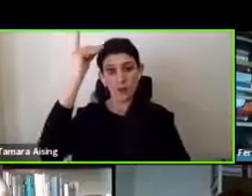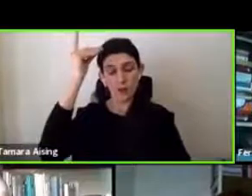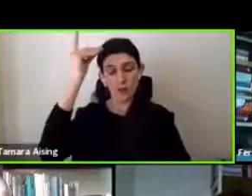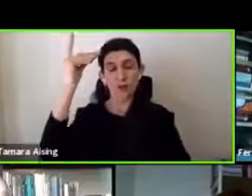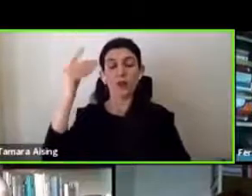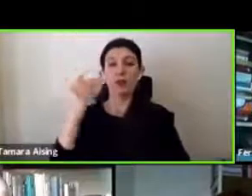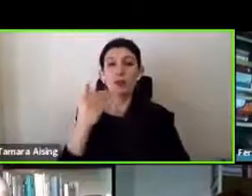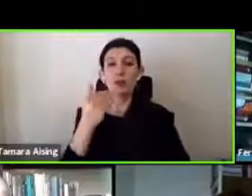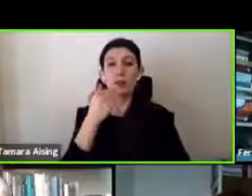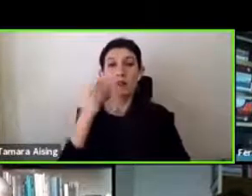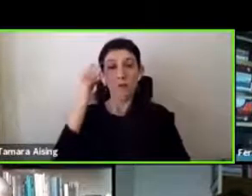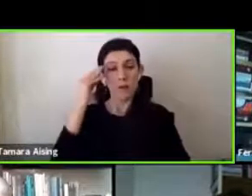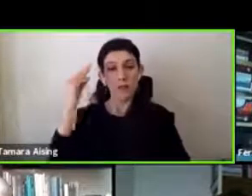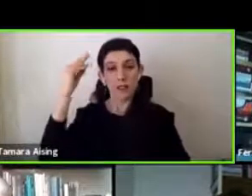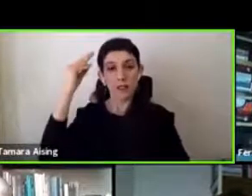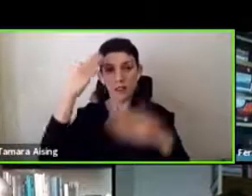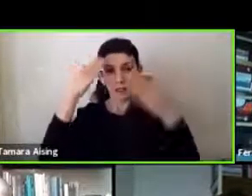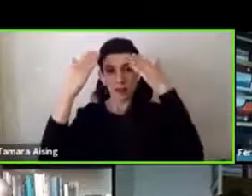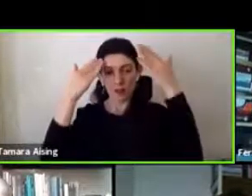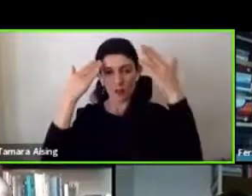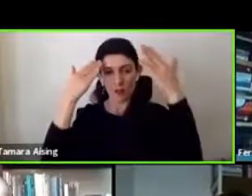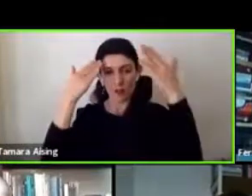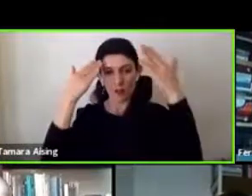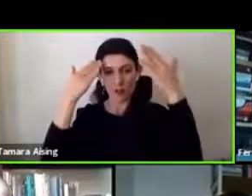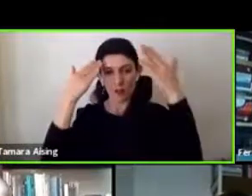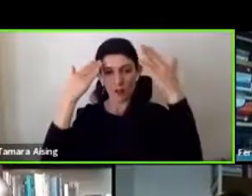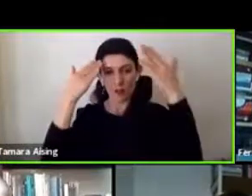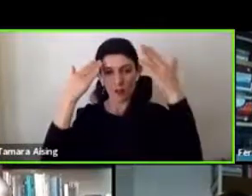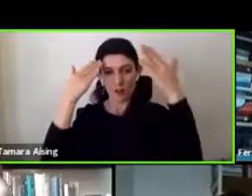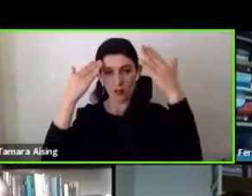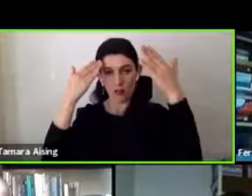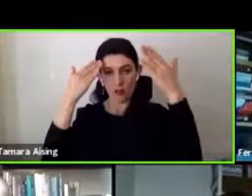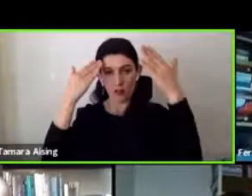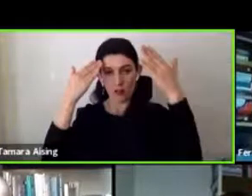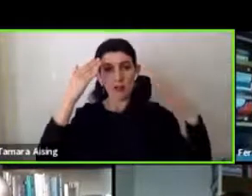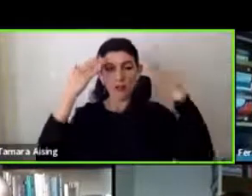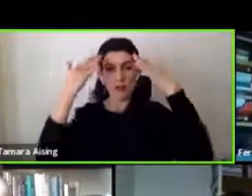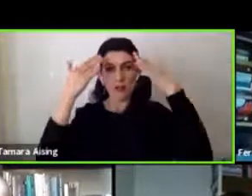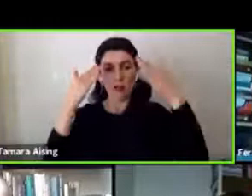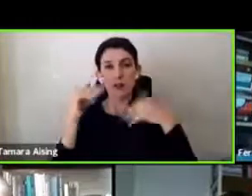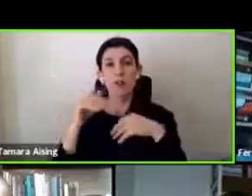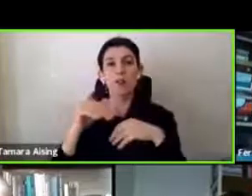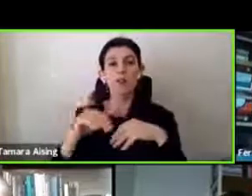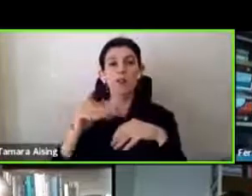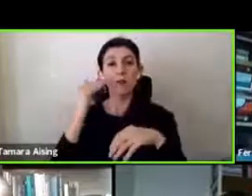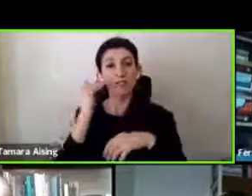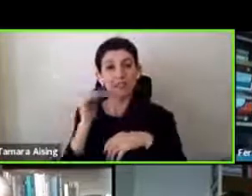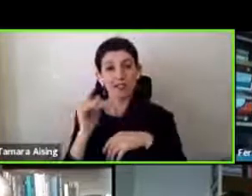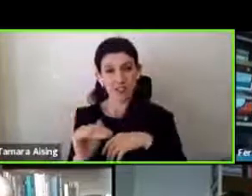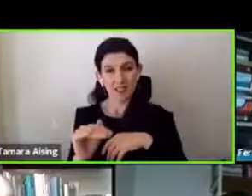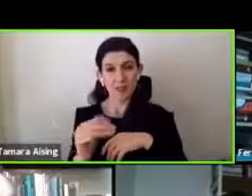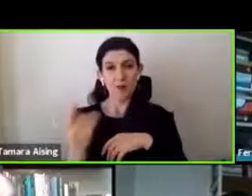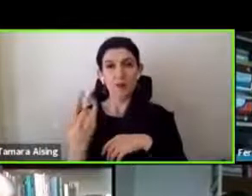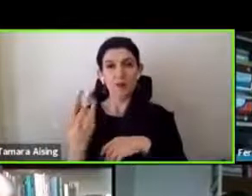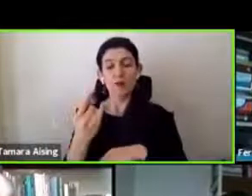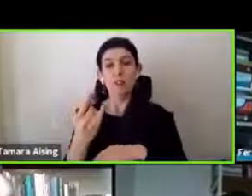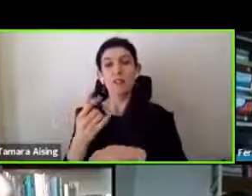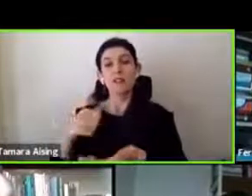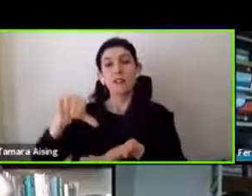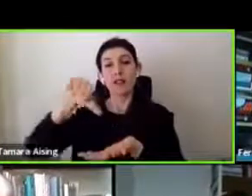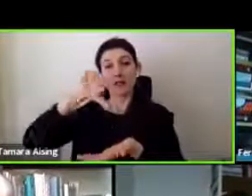estudios. Es psicólogo clínico infantil de la Universidad Central. Tiene especialización en neurociencias y desarrollo